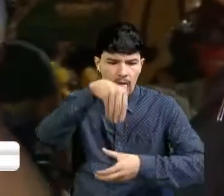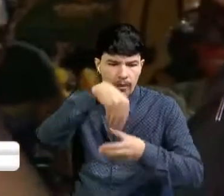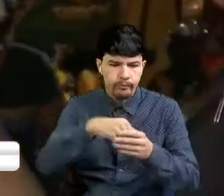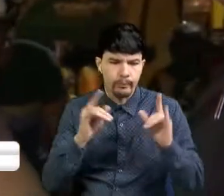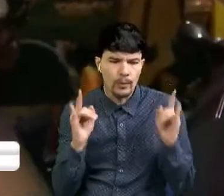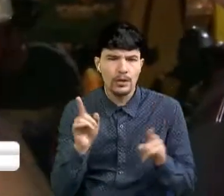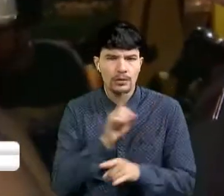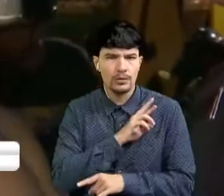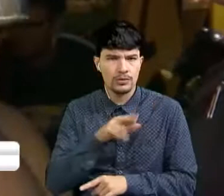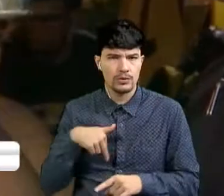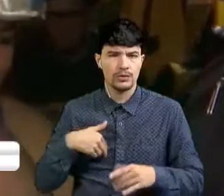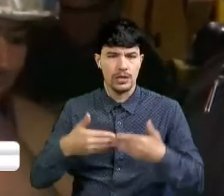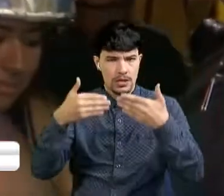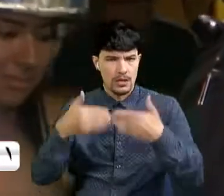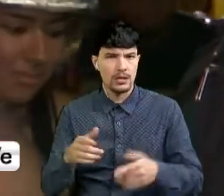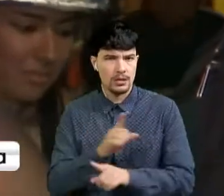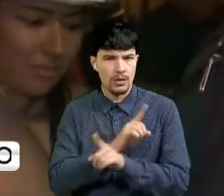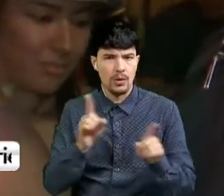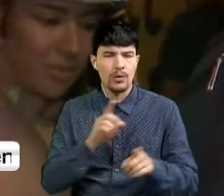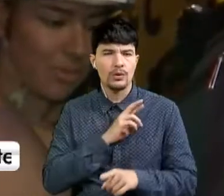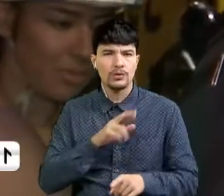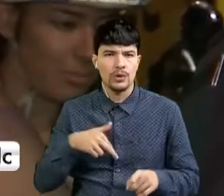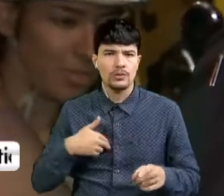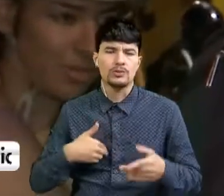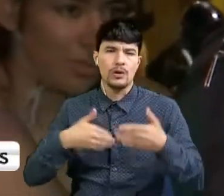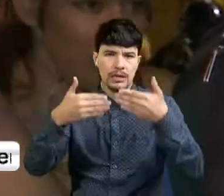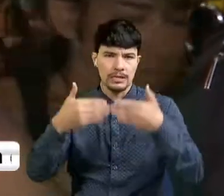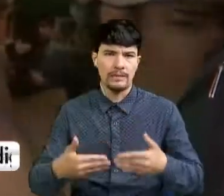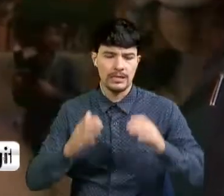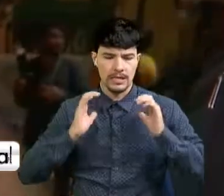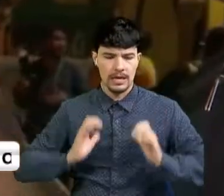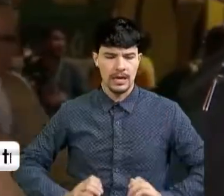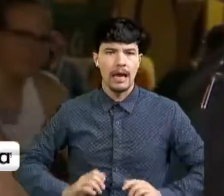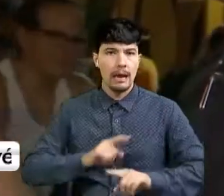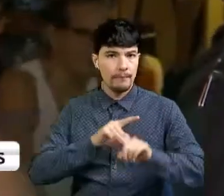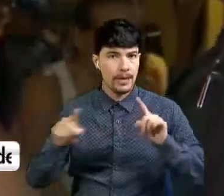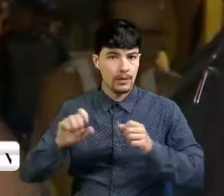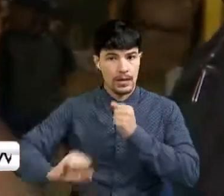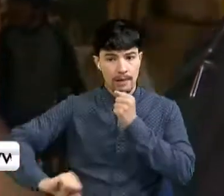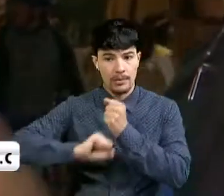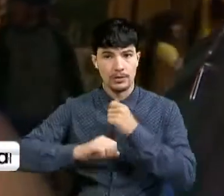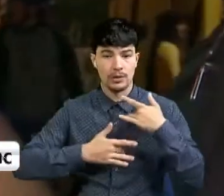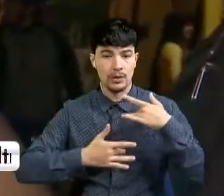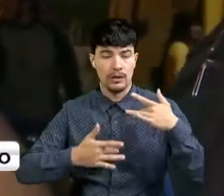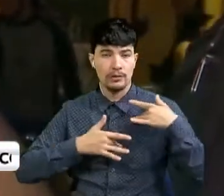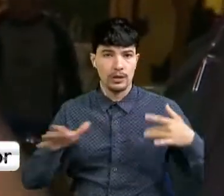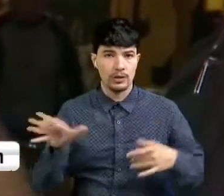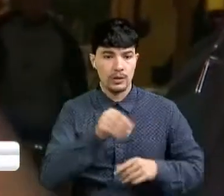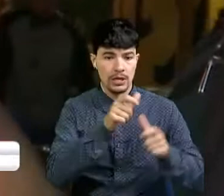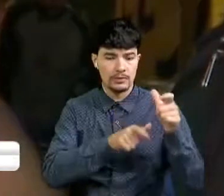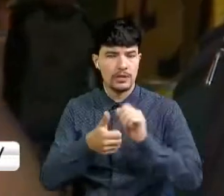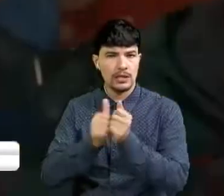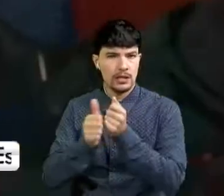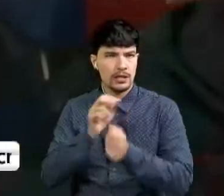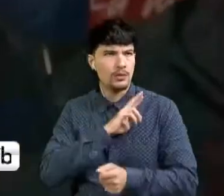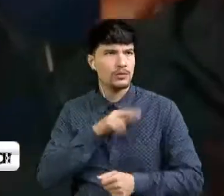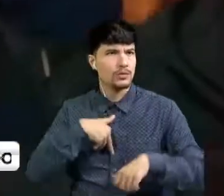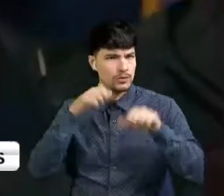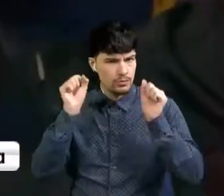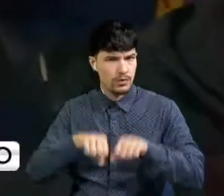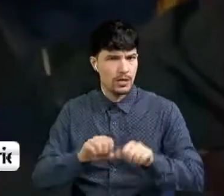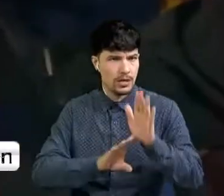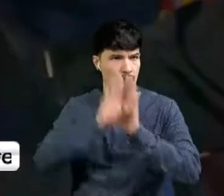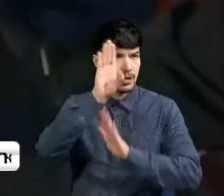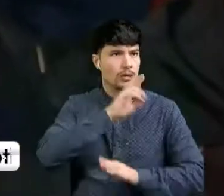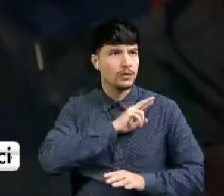tenemos discapacidad, tenemos una deficiencia física, pero con el apoyo y la colaboración de todos los deportistas podemos salir adelante. Estamos